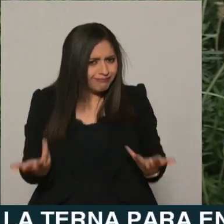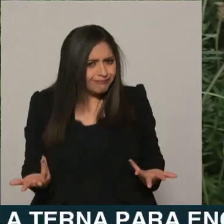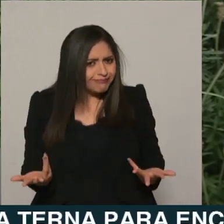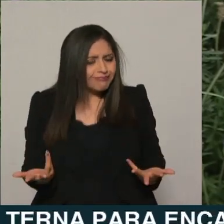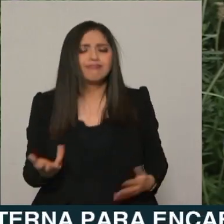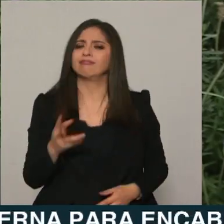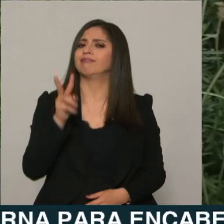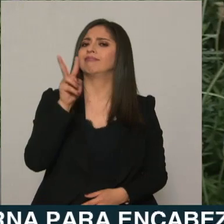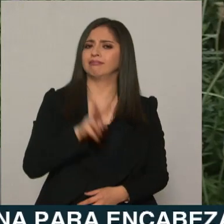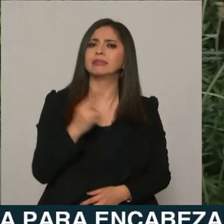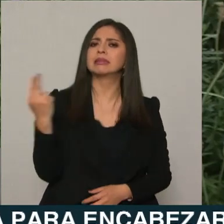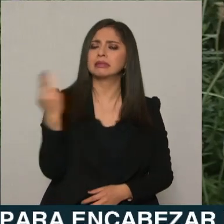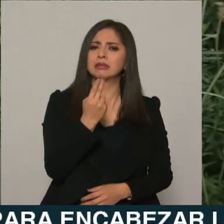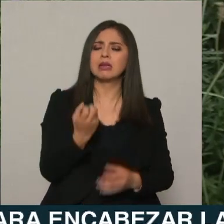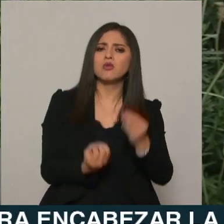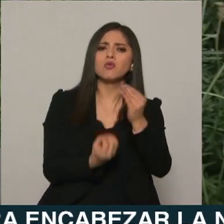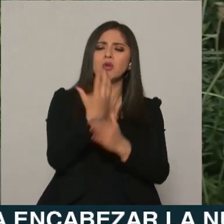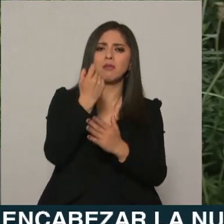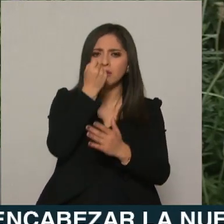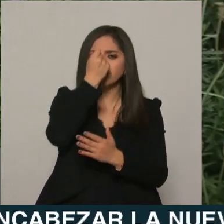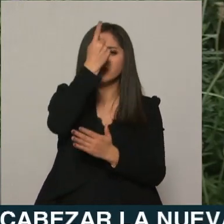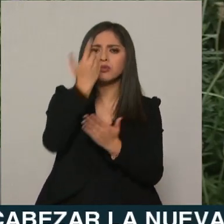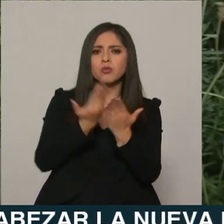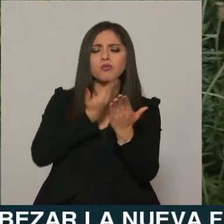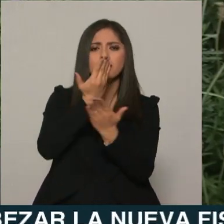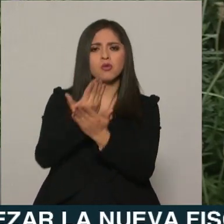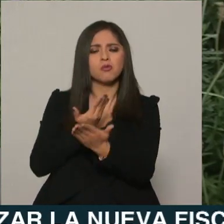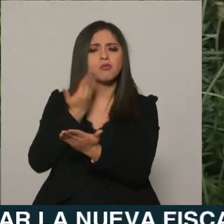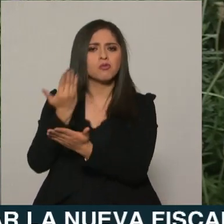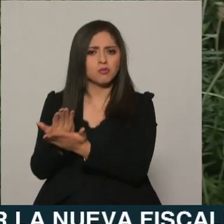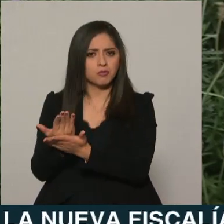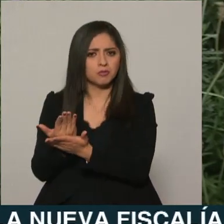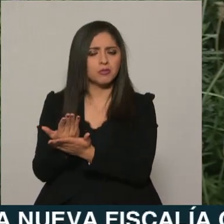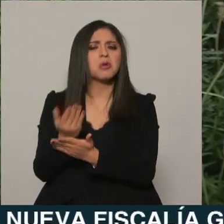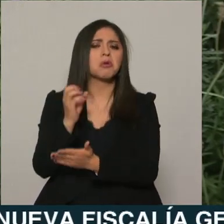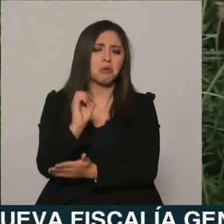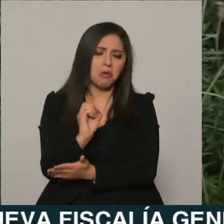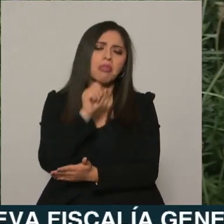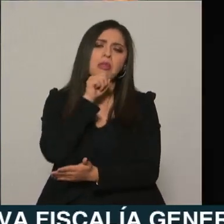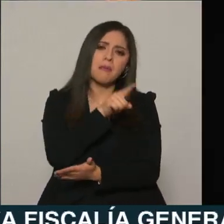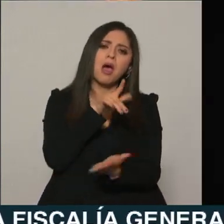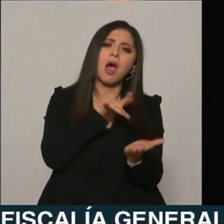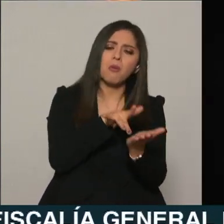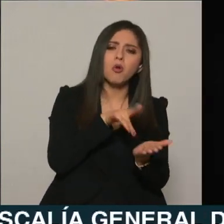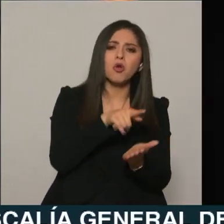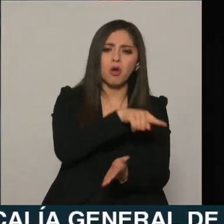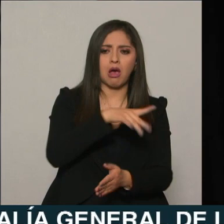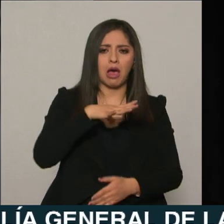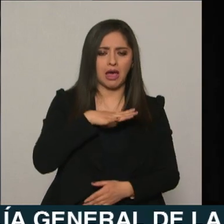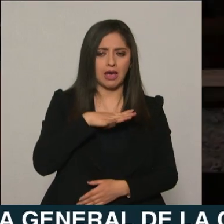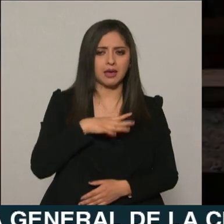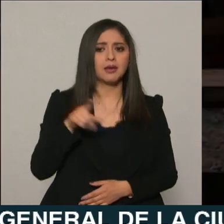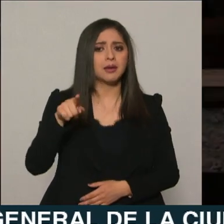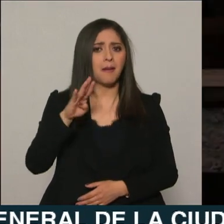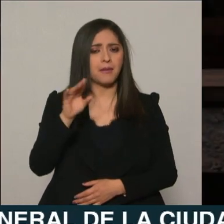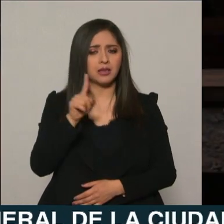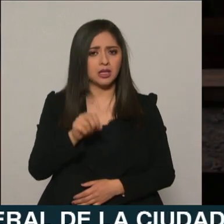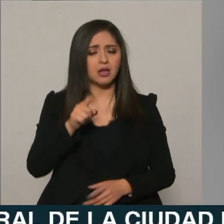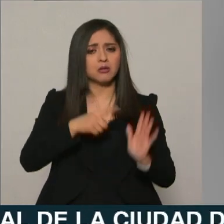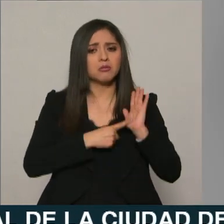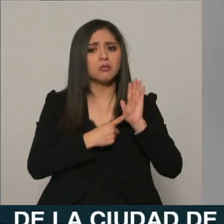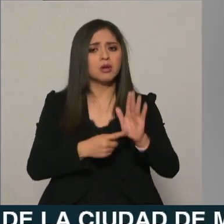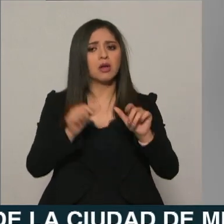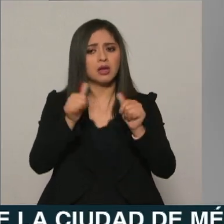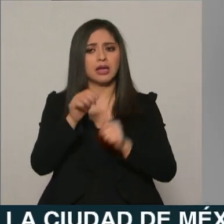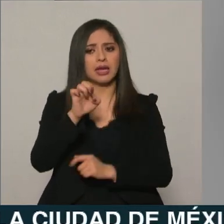sí hacen falta más iniciativas o apoyo a las que ya hay. En el bazar habrá presentaciones de artistas